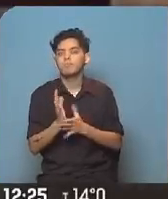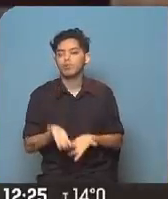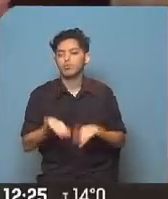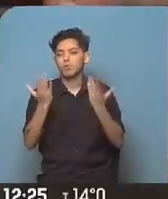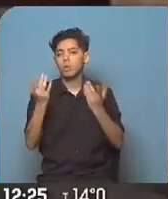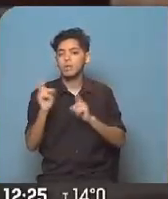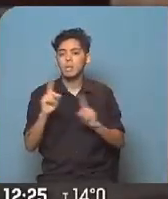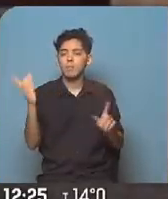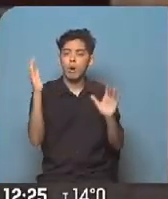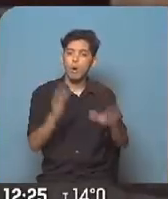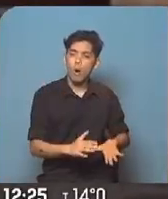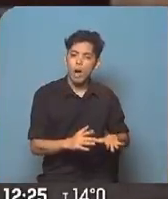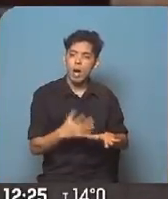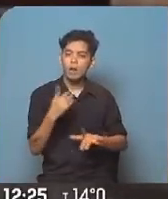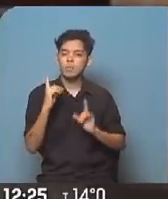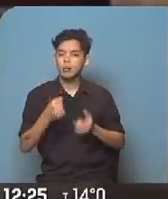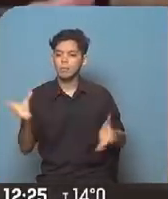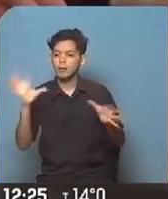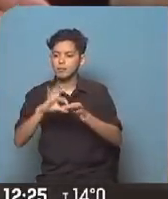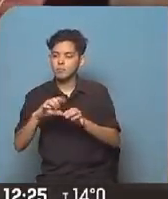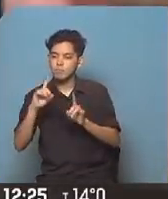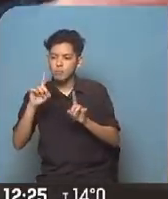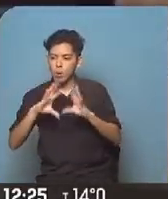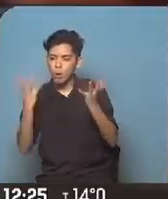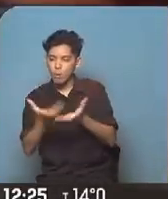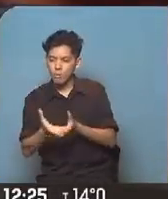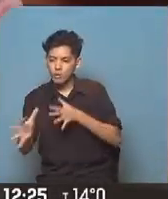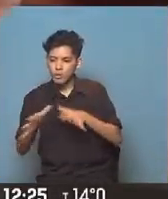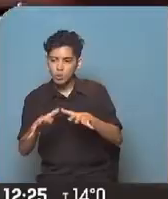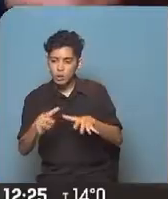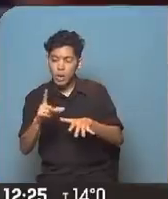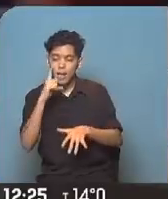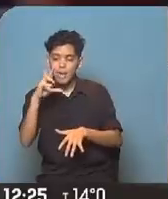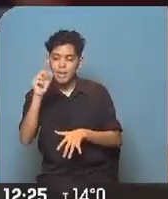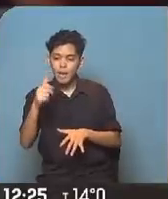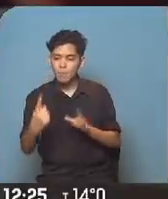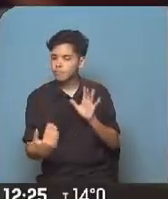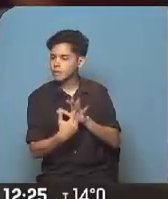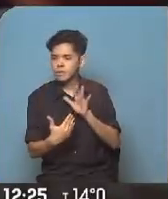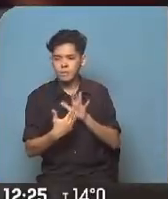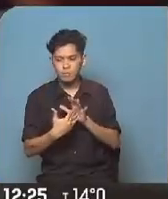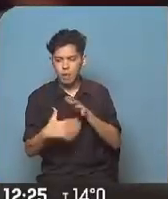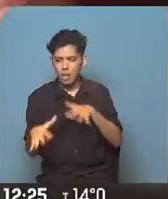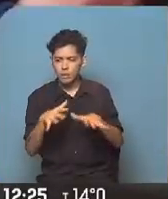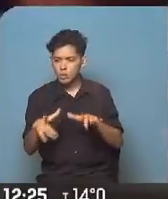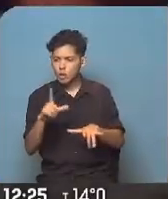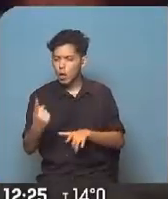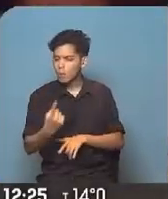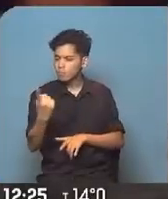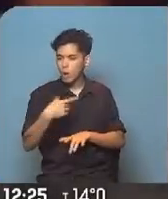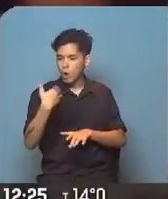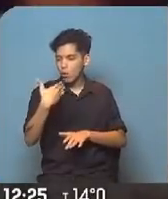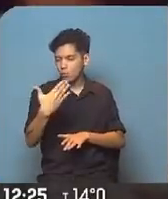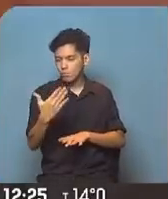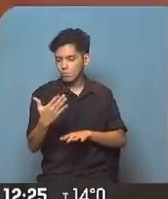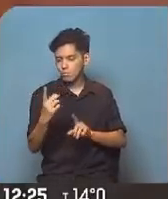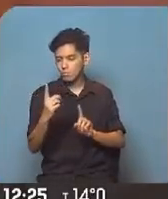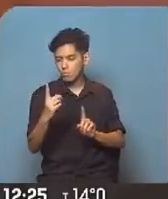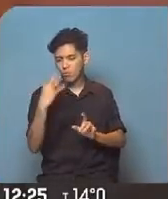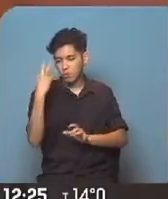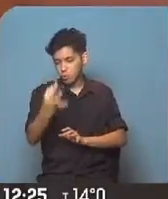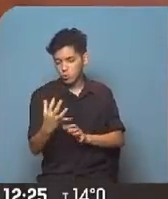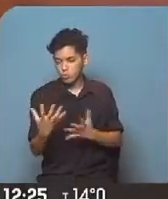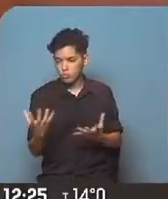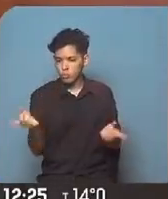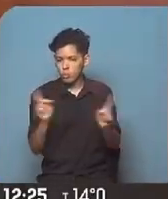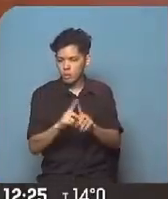hoy con la baja, también se sube al contexto externo. Hoy la lira turca, que era el principal evento de los últimos 2 días, se está recuperando fuerte, y la